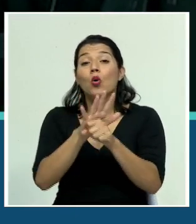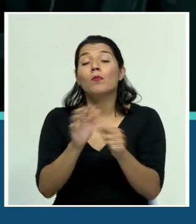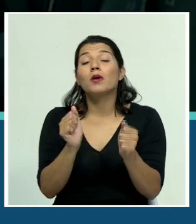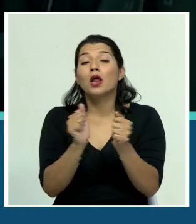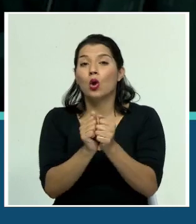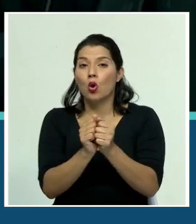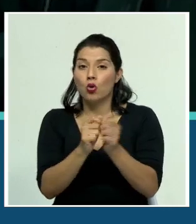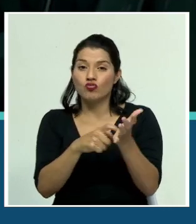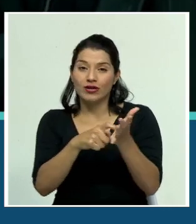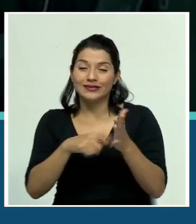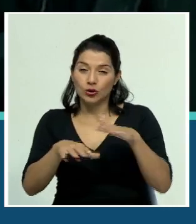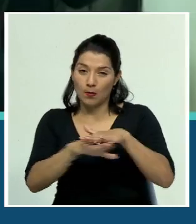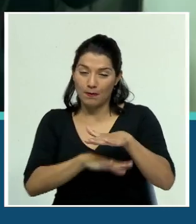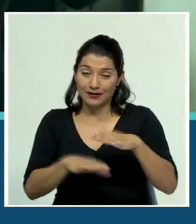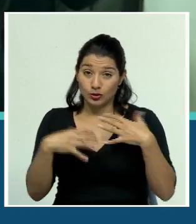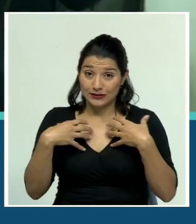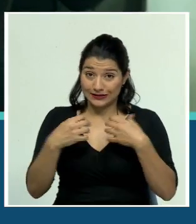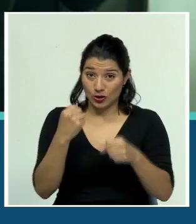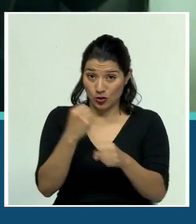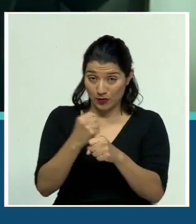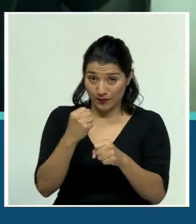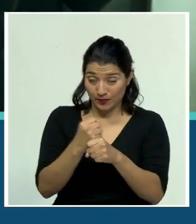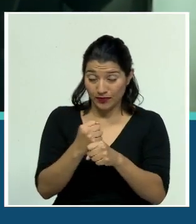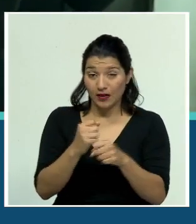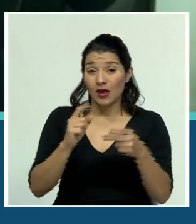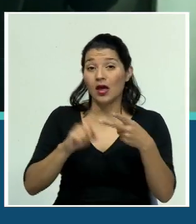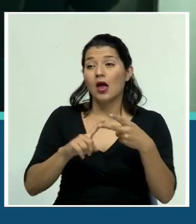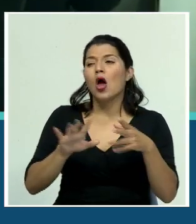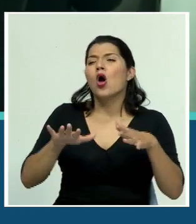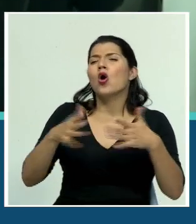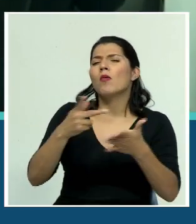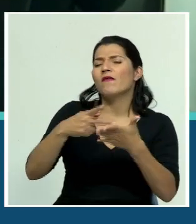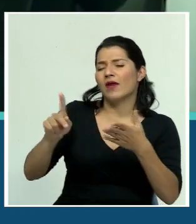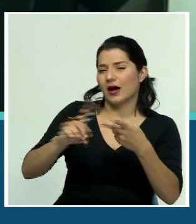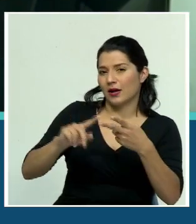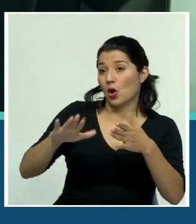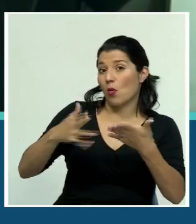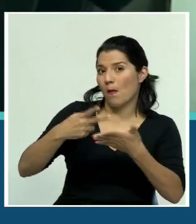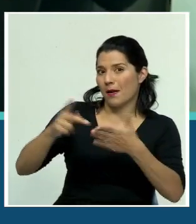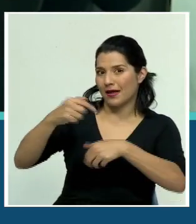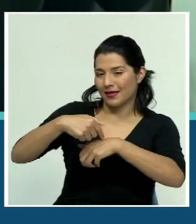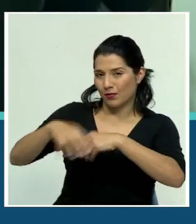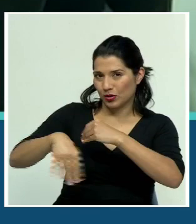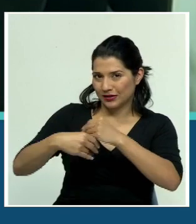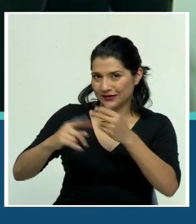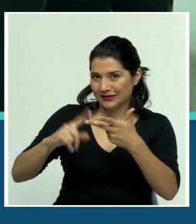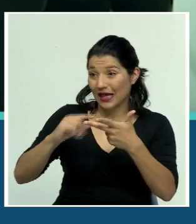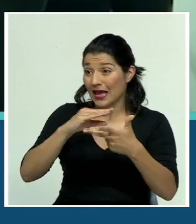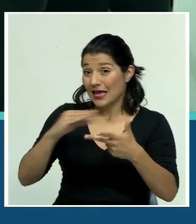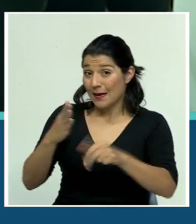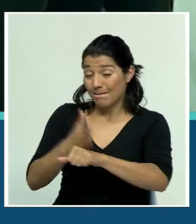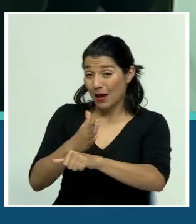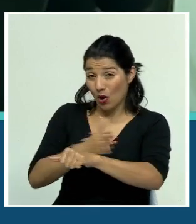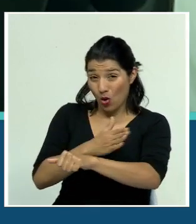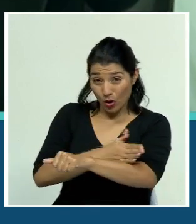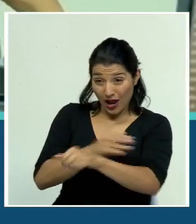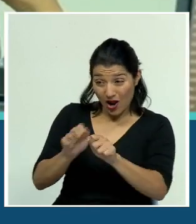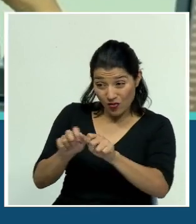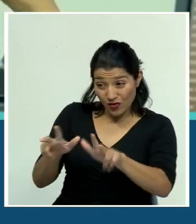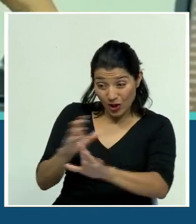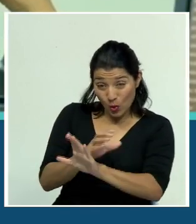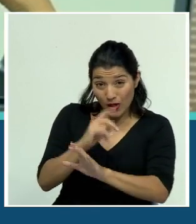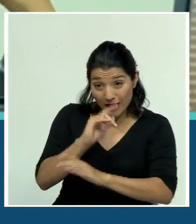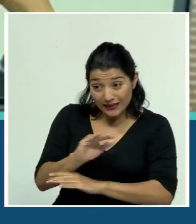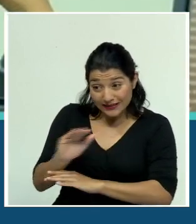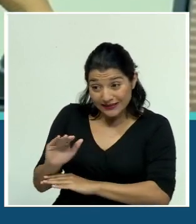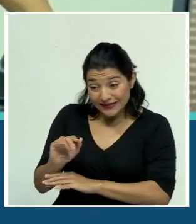básicas de salud ocupacional. La forma de pago, el pago de horas extras y el fortalecimiento de la red de cuidado son parte de las